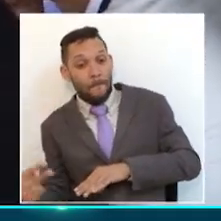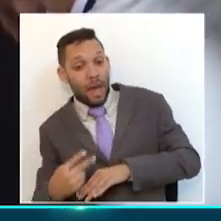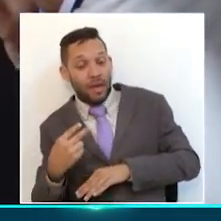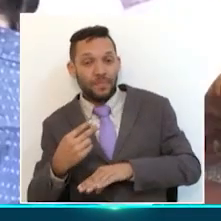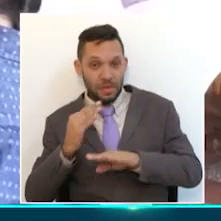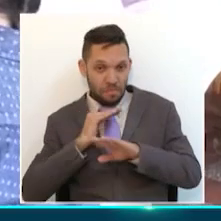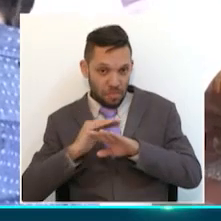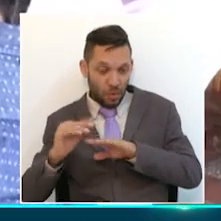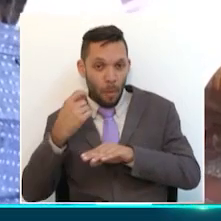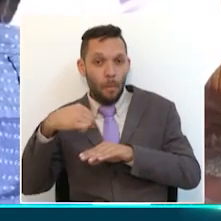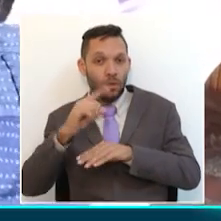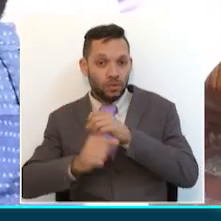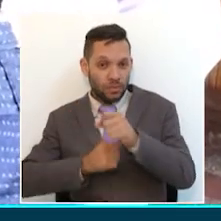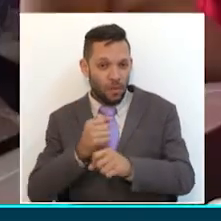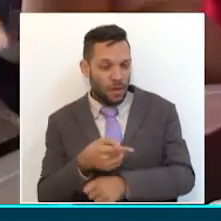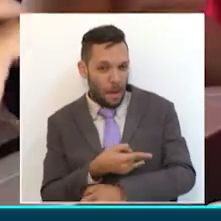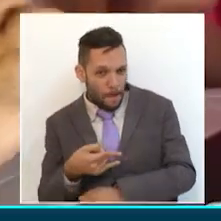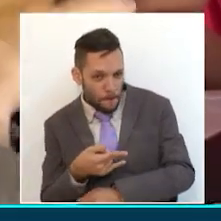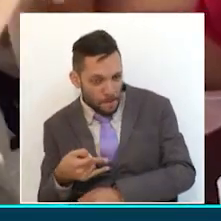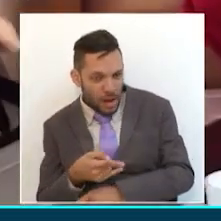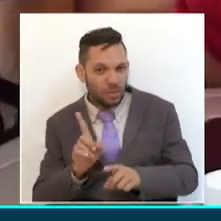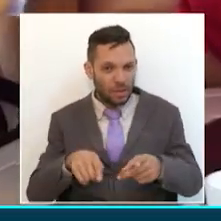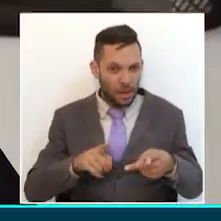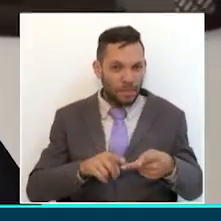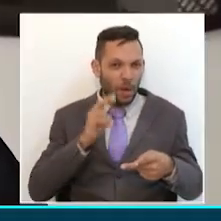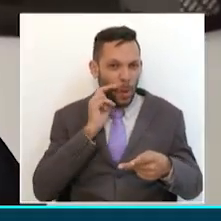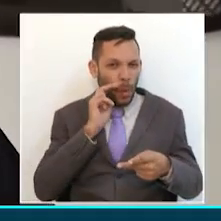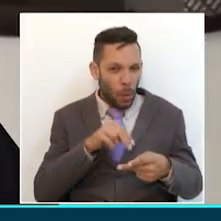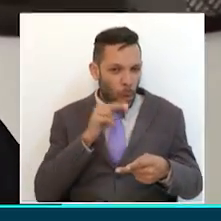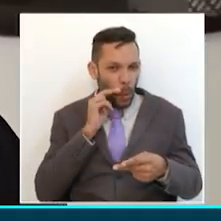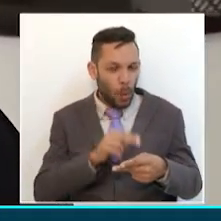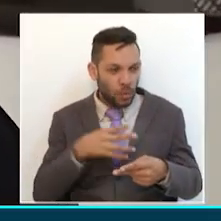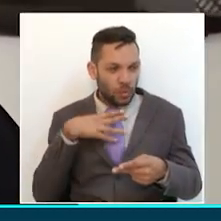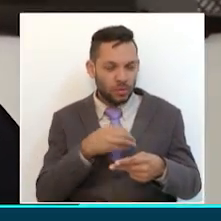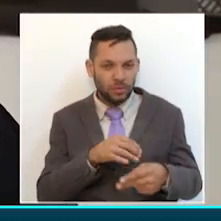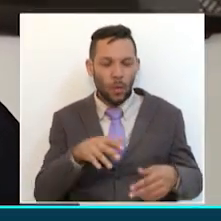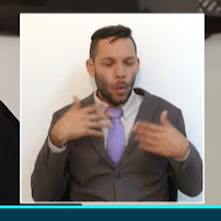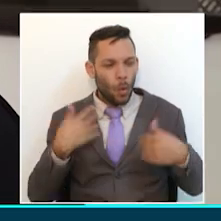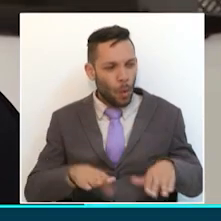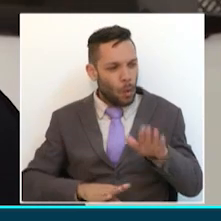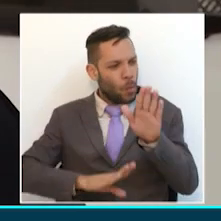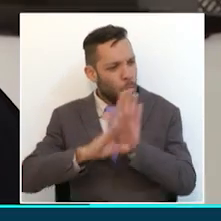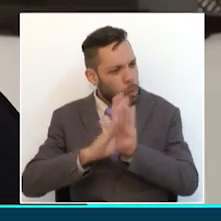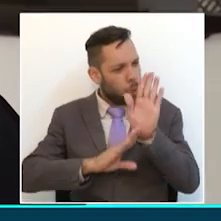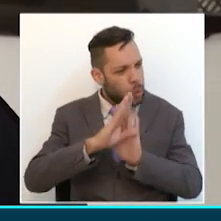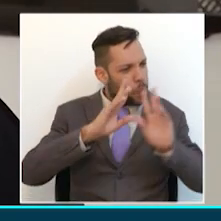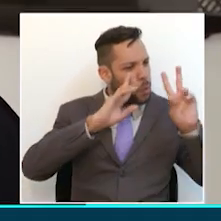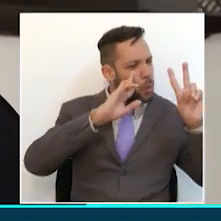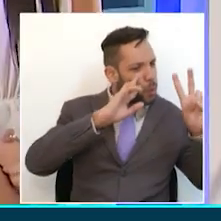año, en marzo, a mitad de año, entonces vamos como en camino a estas invitaciones a ver si se pueden